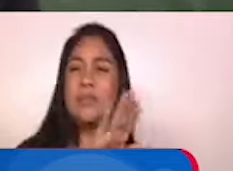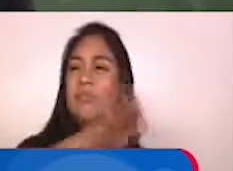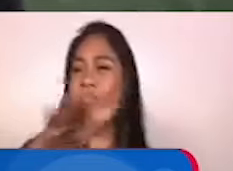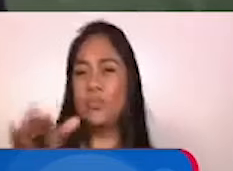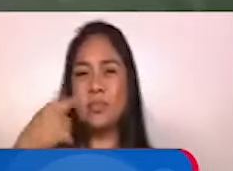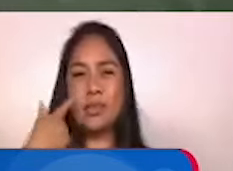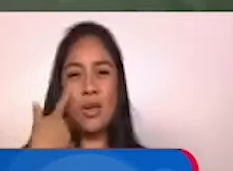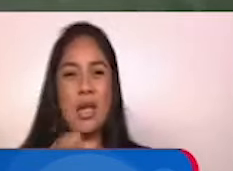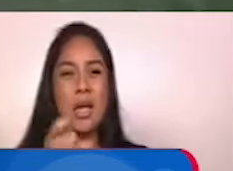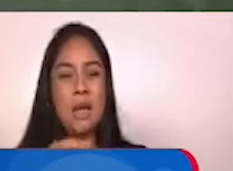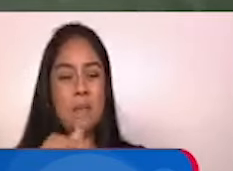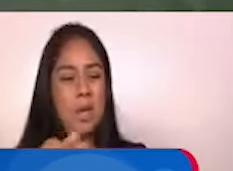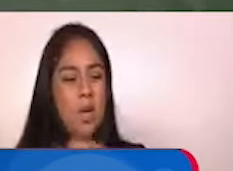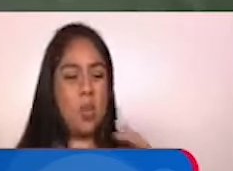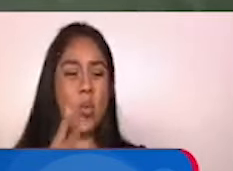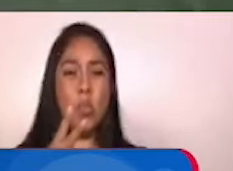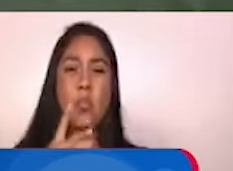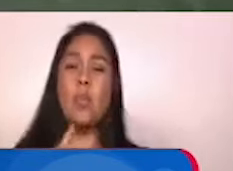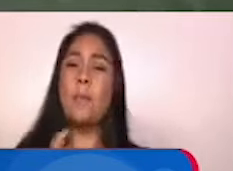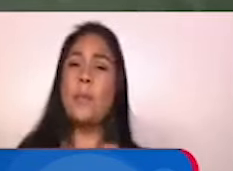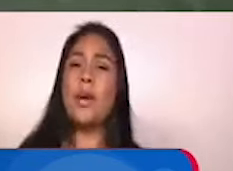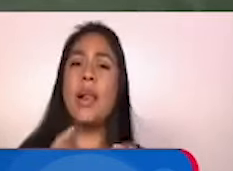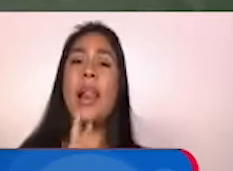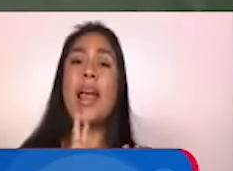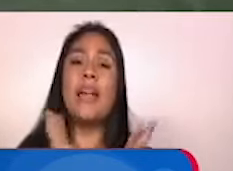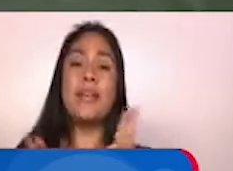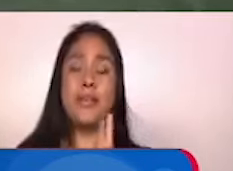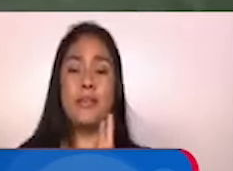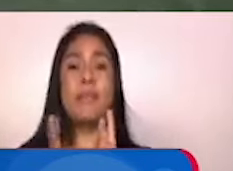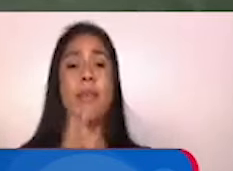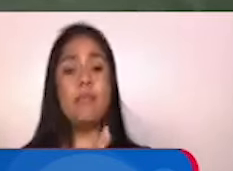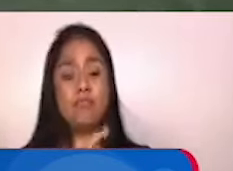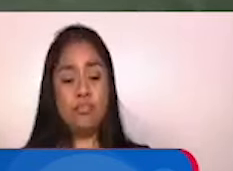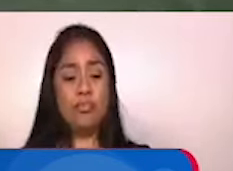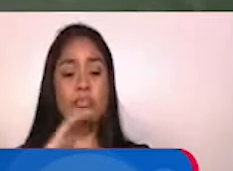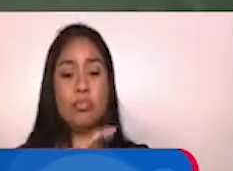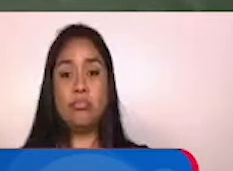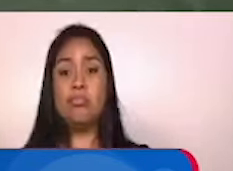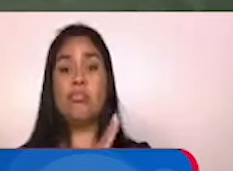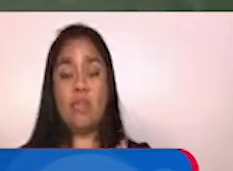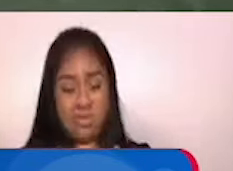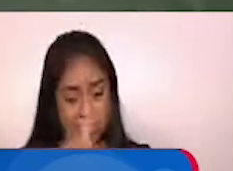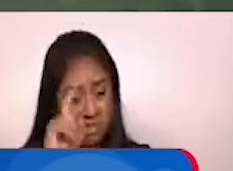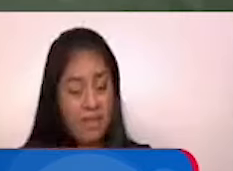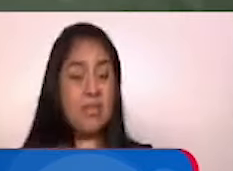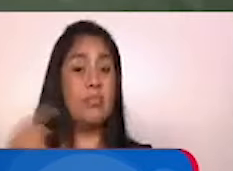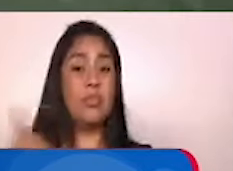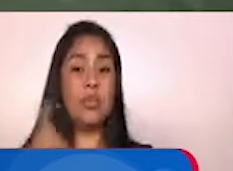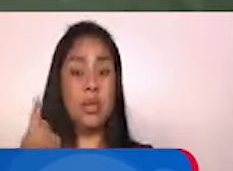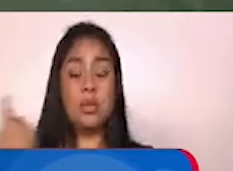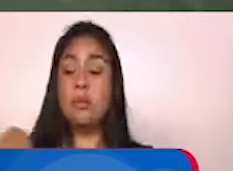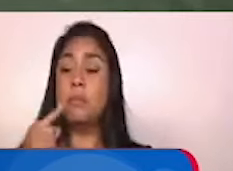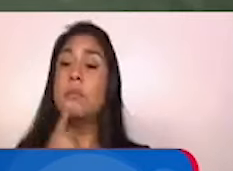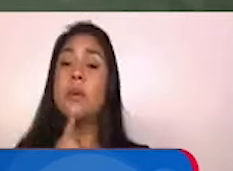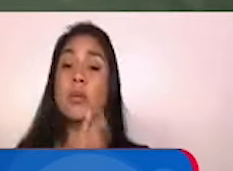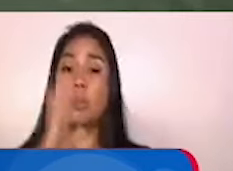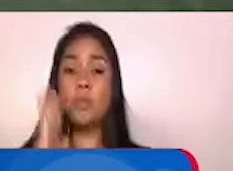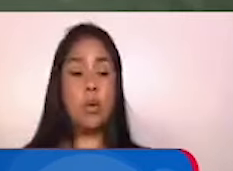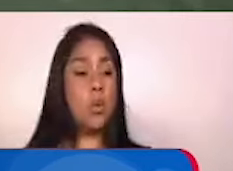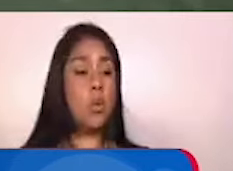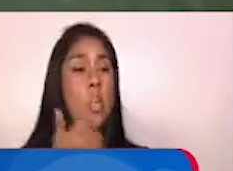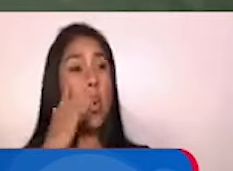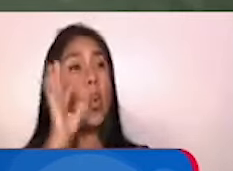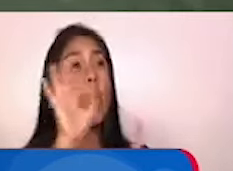a regir en las naciones. La reforma del Consejo de Seguridad es esencial para cumplir los objetivos del nuevo Pacto del